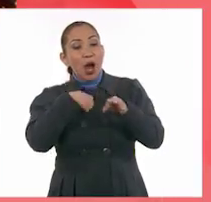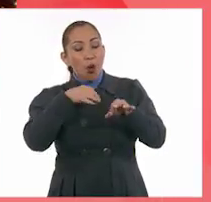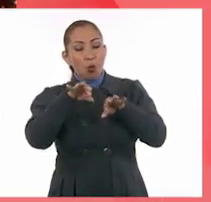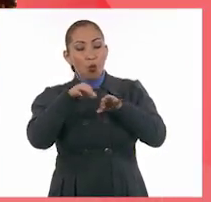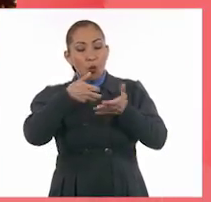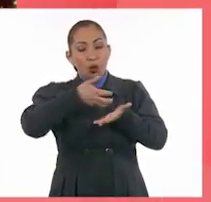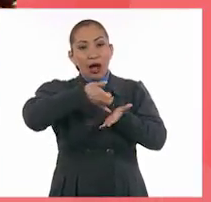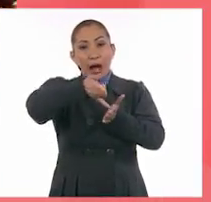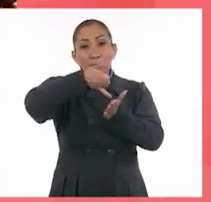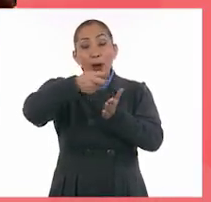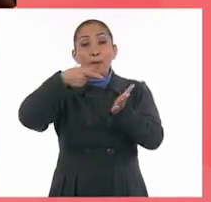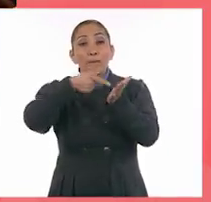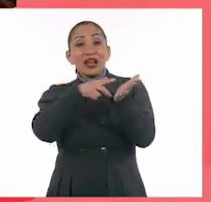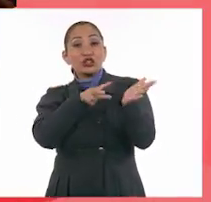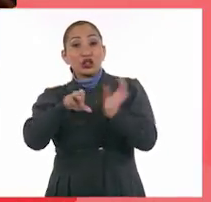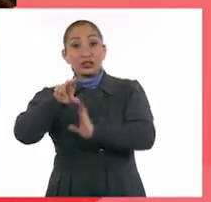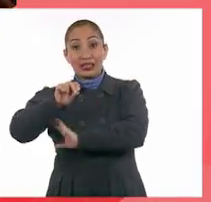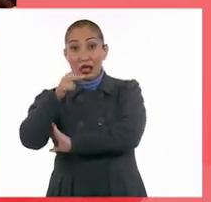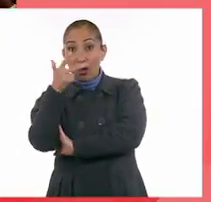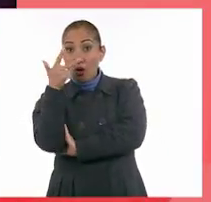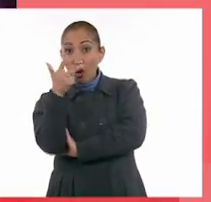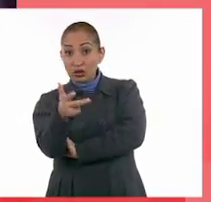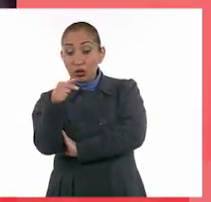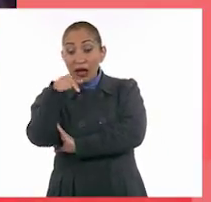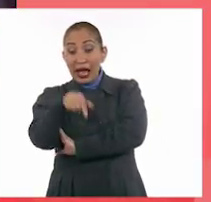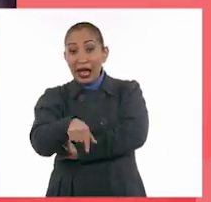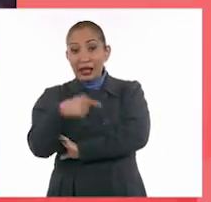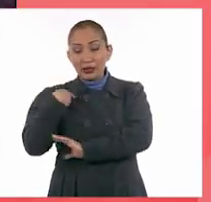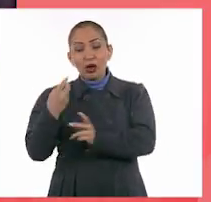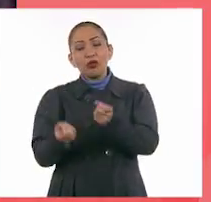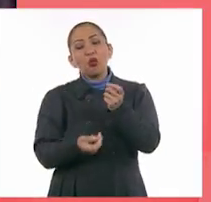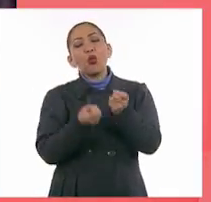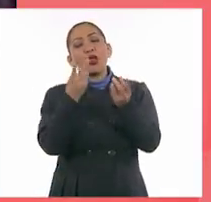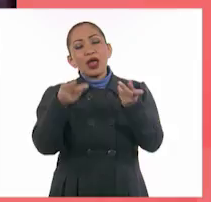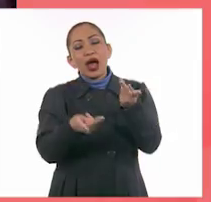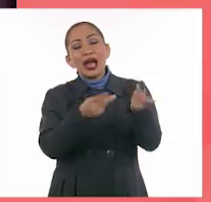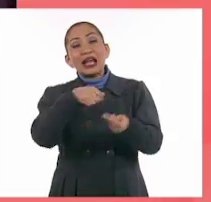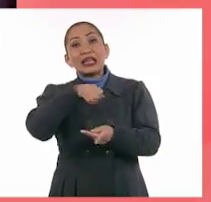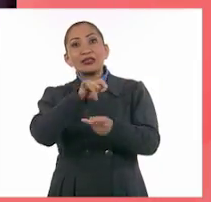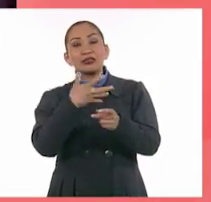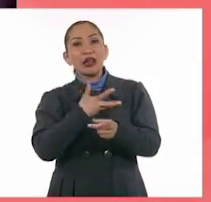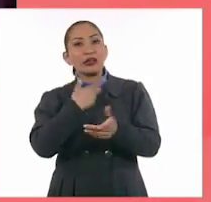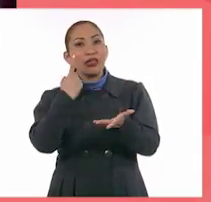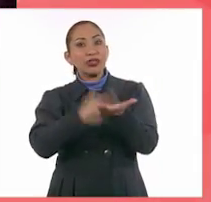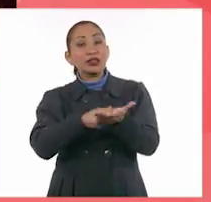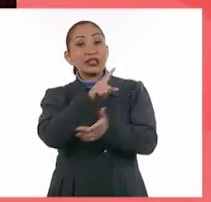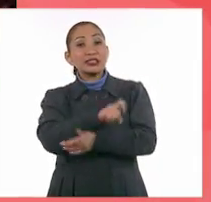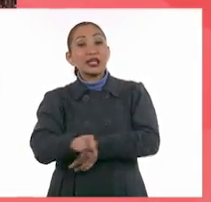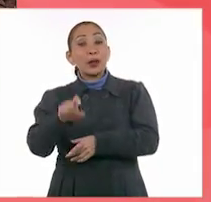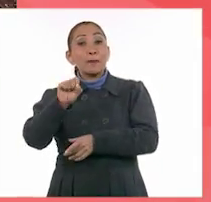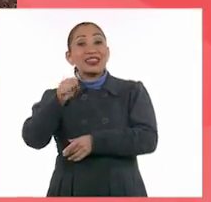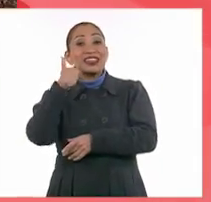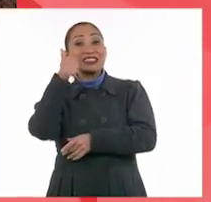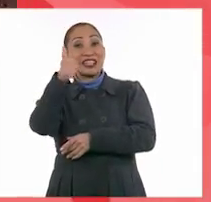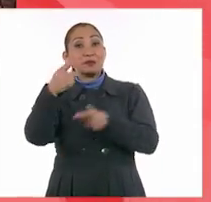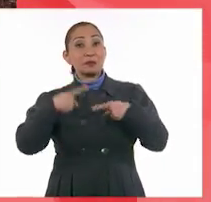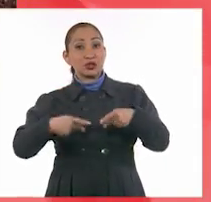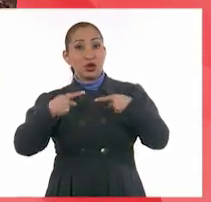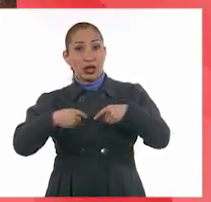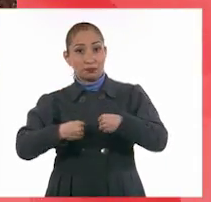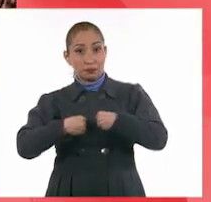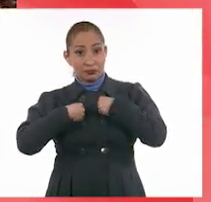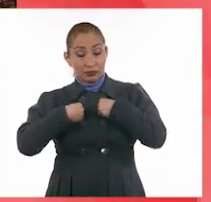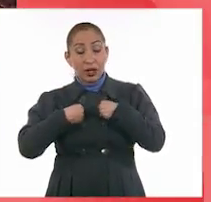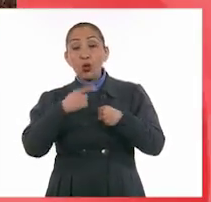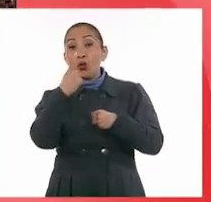cultivo. Para 1888, en el censo levantado, San Quintín contaba con 126 habitantes.